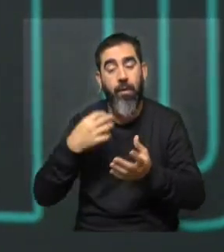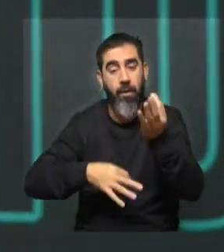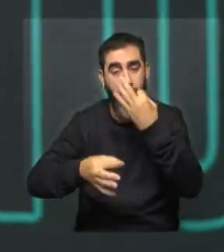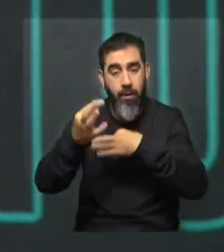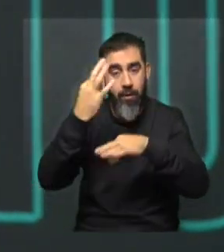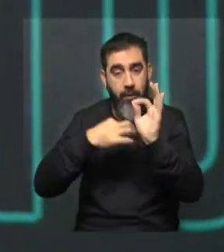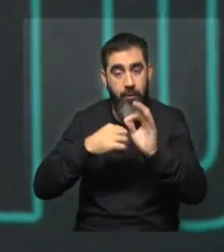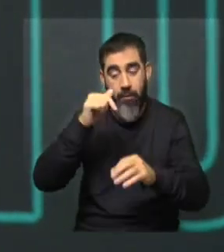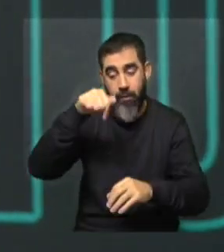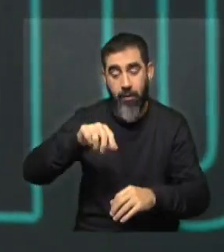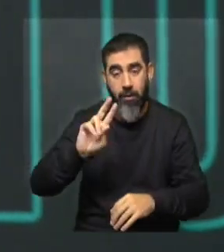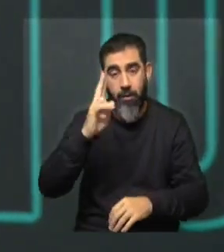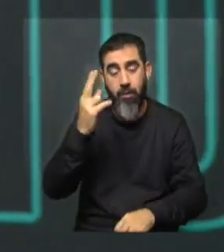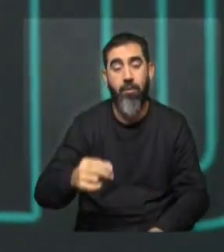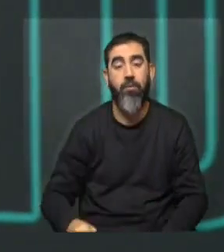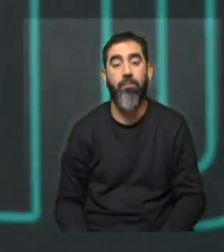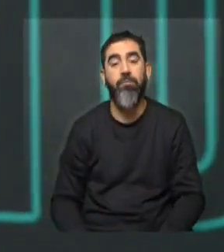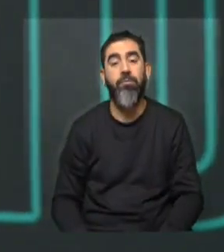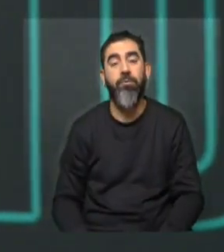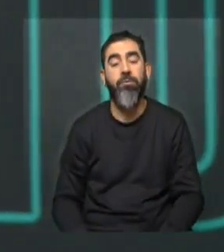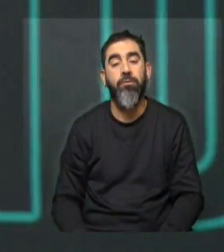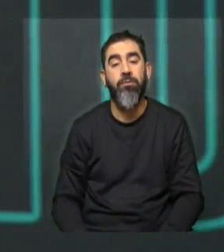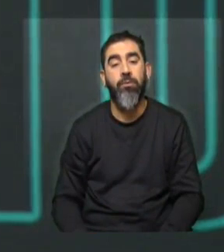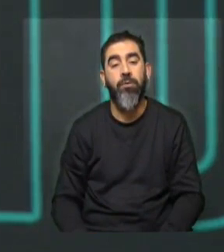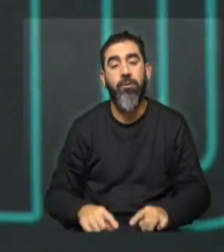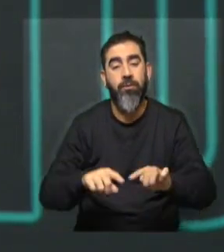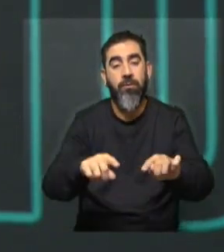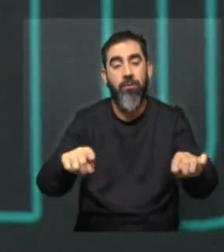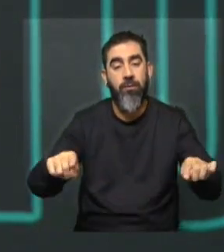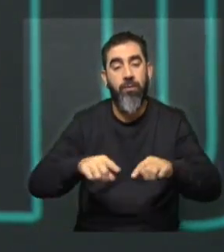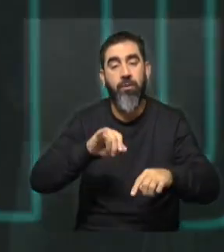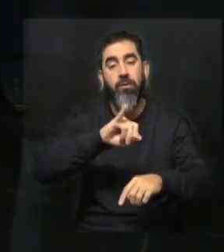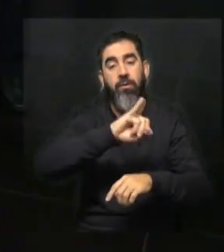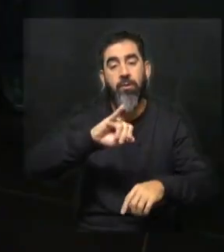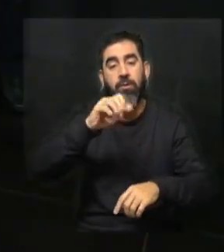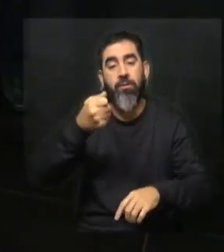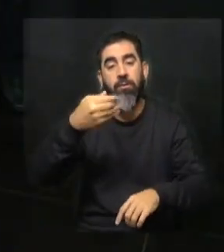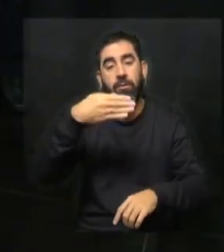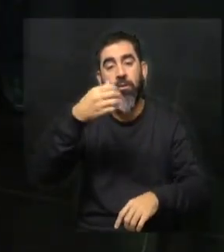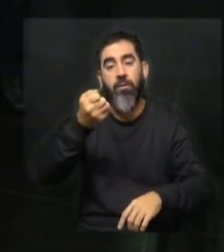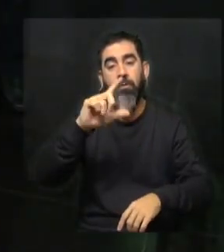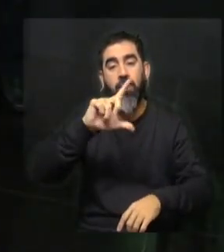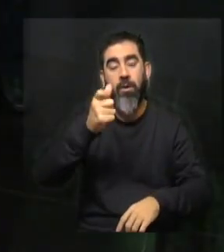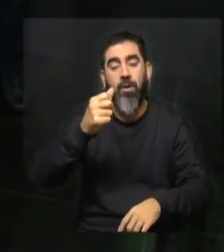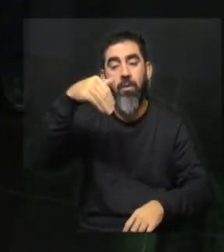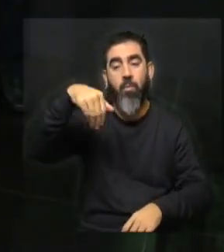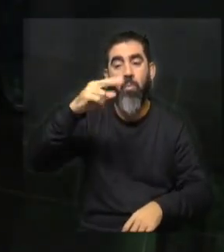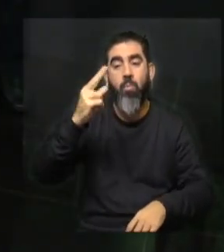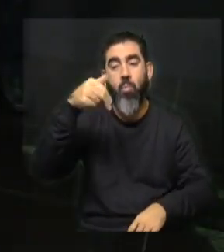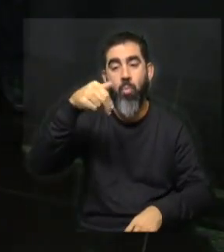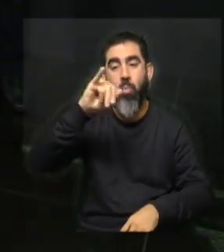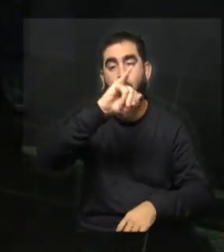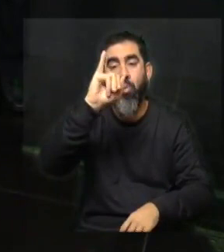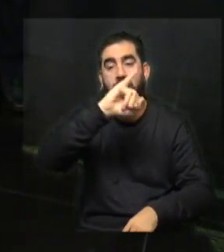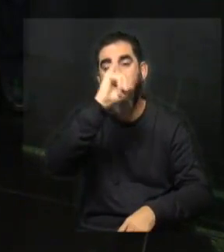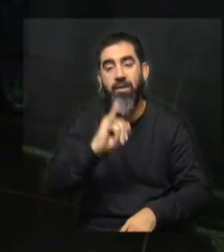y lo hizo aquí en Uruguay este así que será en la sala zabala muniz comencé preguntándole a catano justamente cómo es